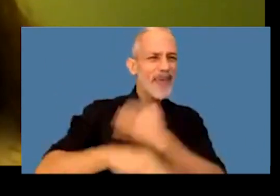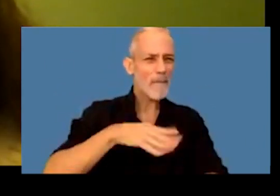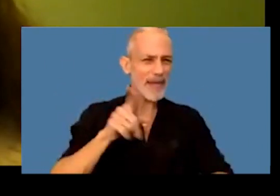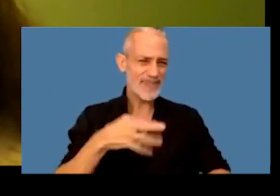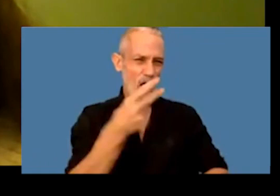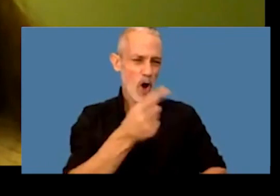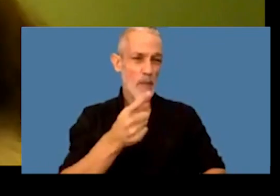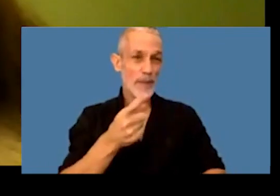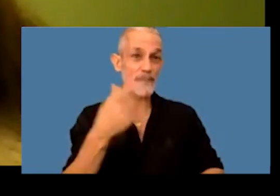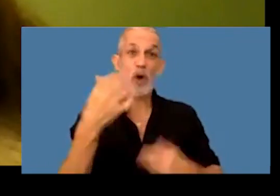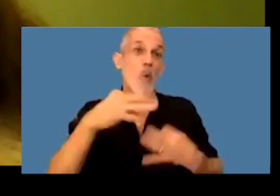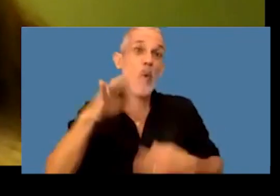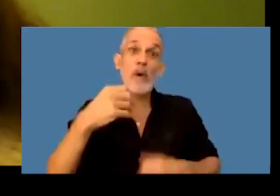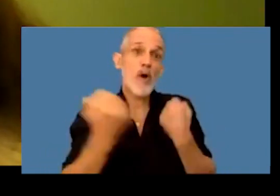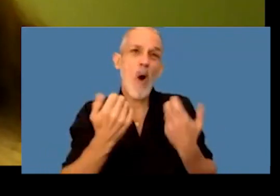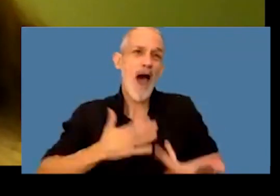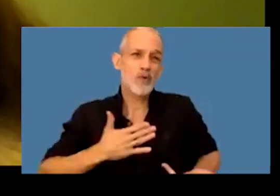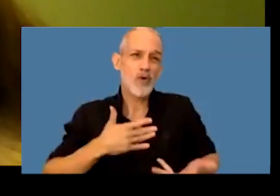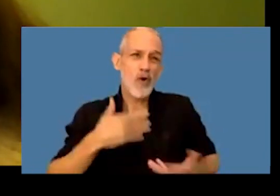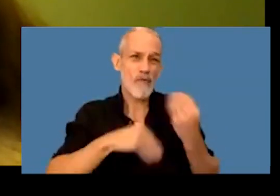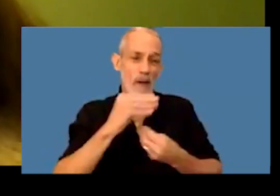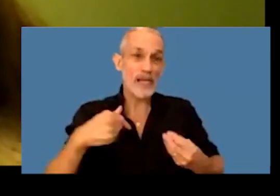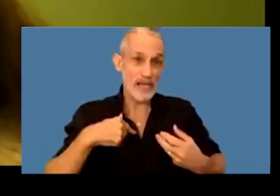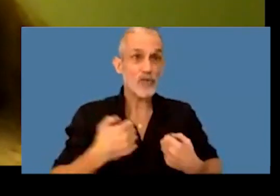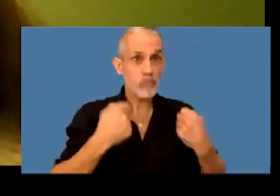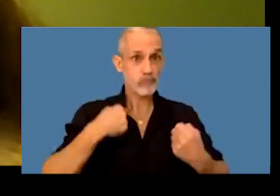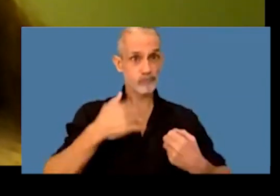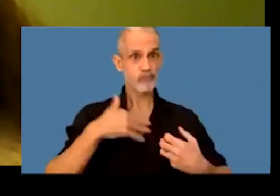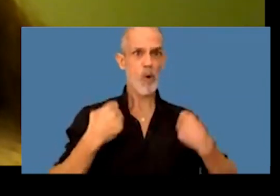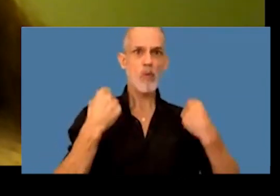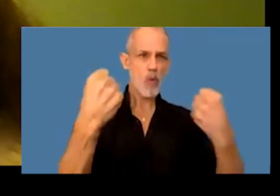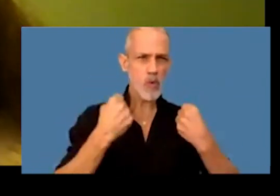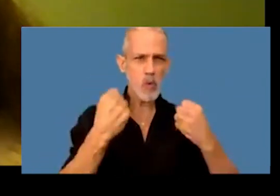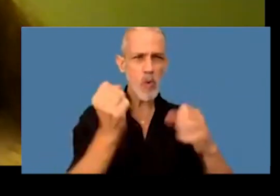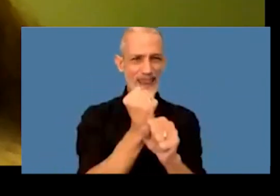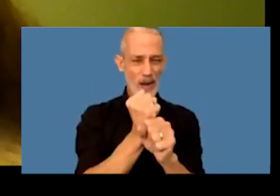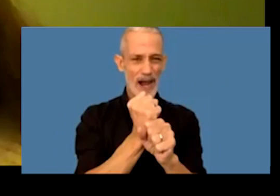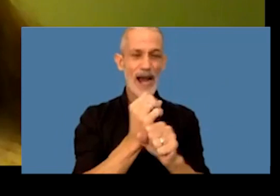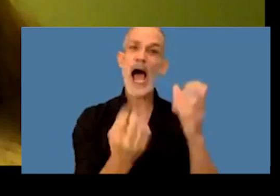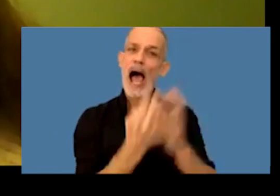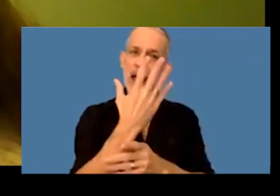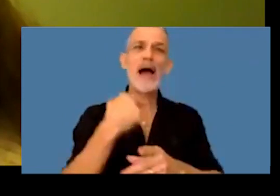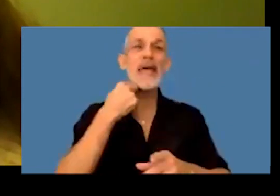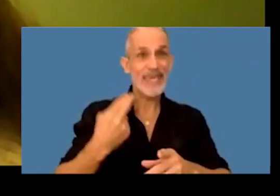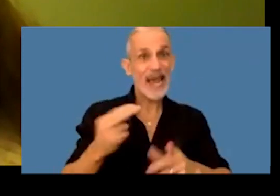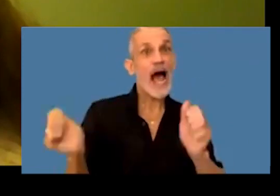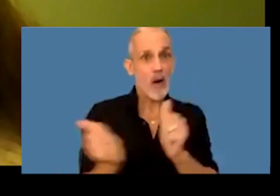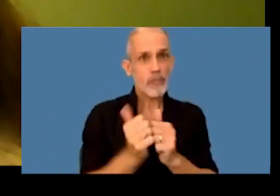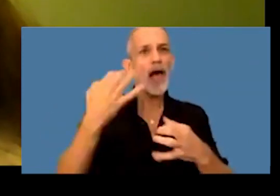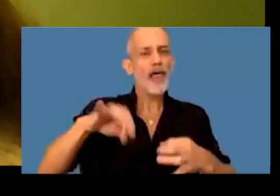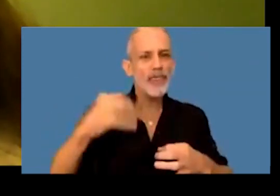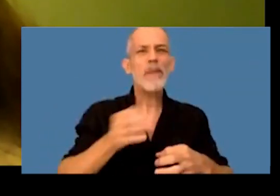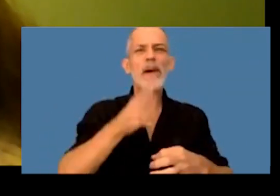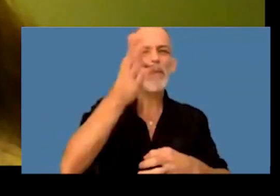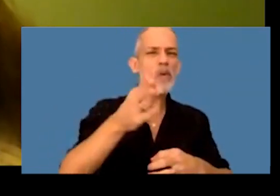único auto que tenemos con el cual yo me desplazo a la mañana para ir a trabajar. Durante la mañana mi hija también debe asistir a un centro de